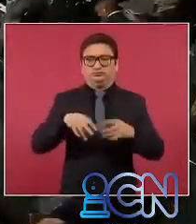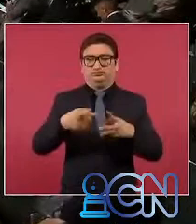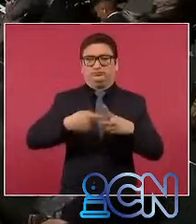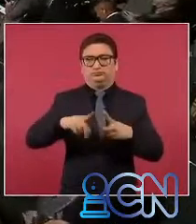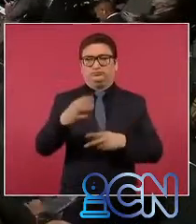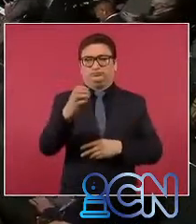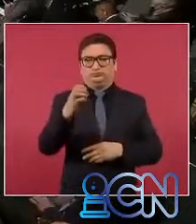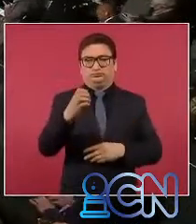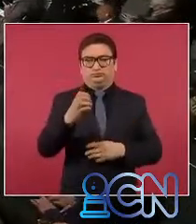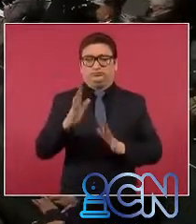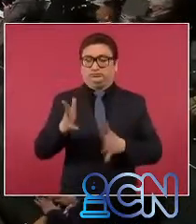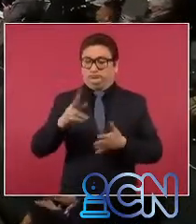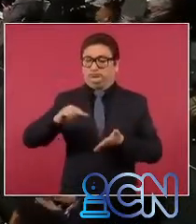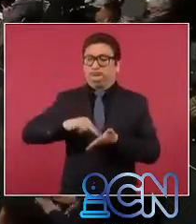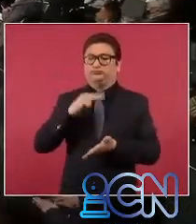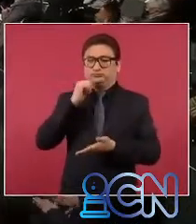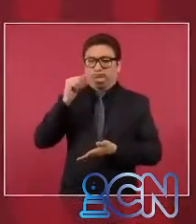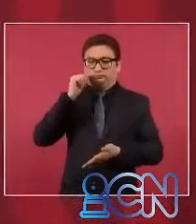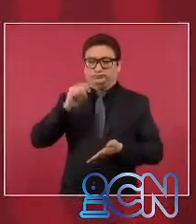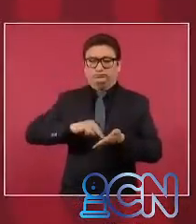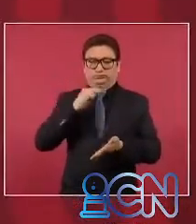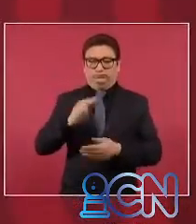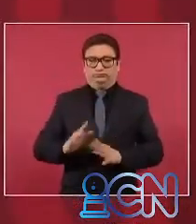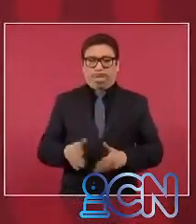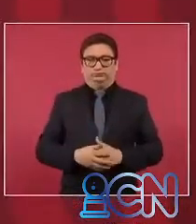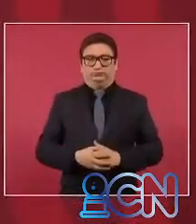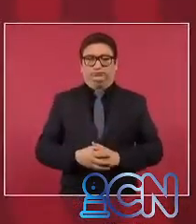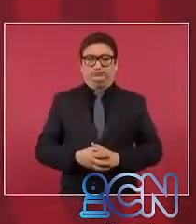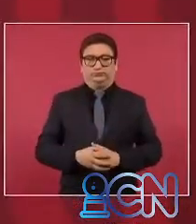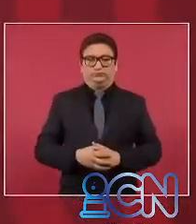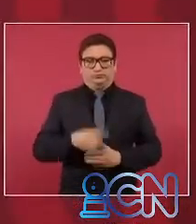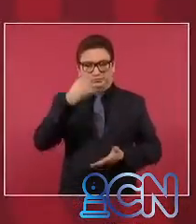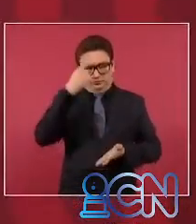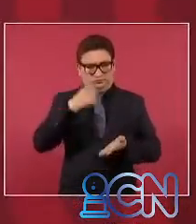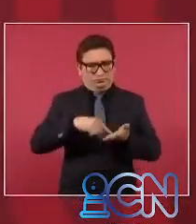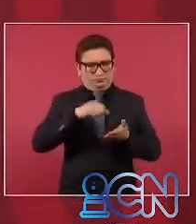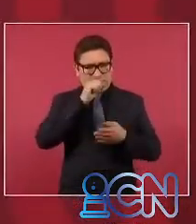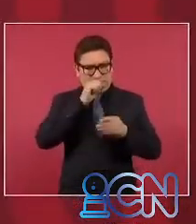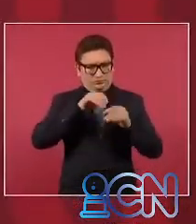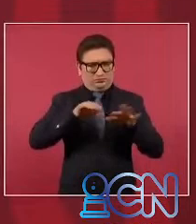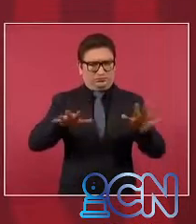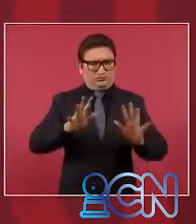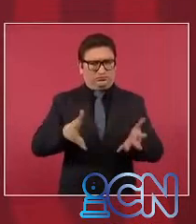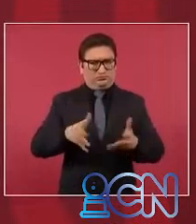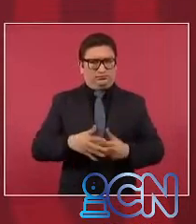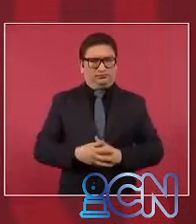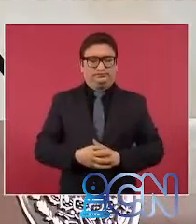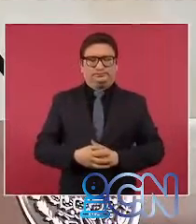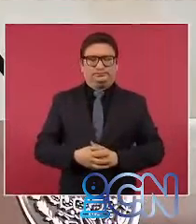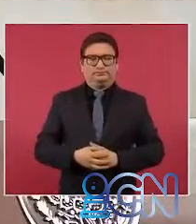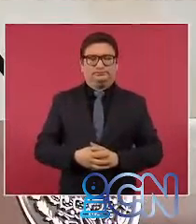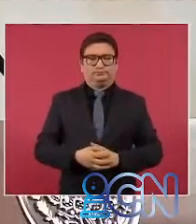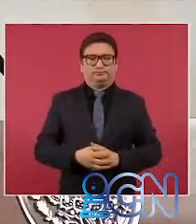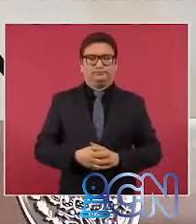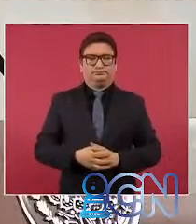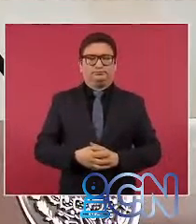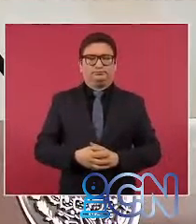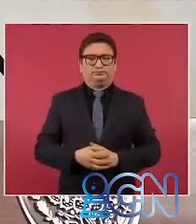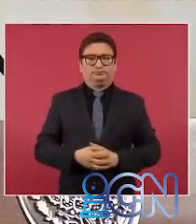firmé ayer. Yo creo que ya salió publicado, ¿no?